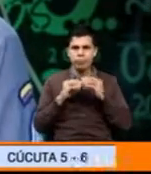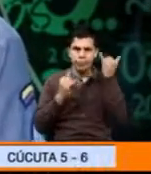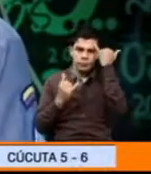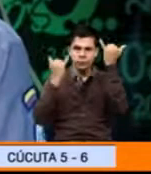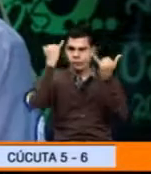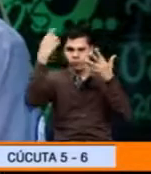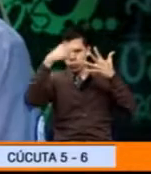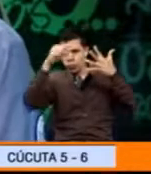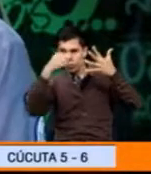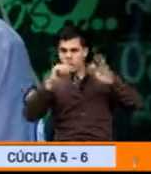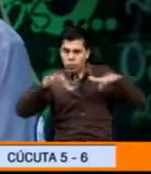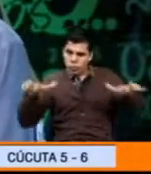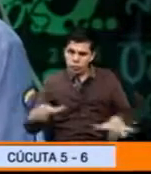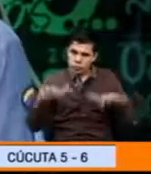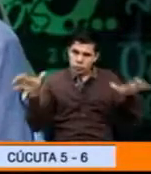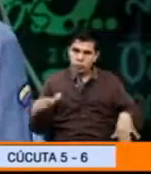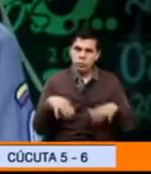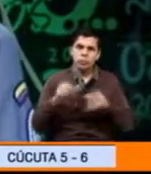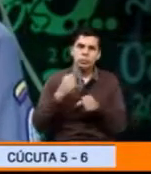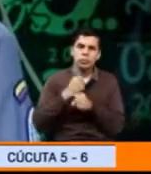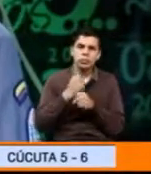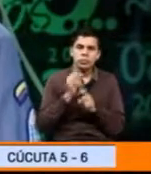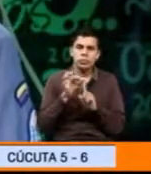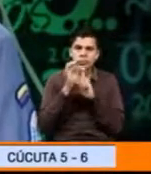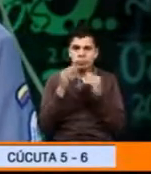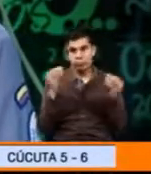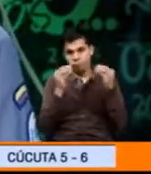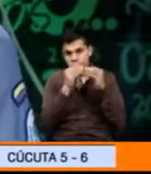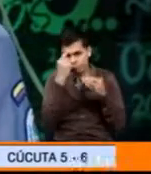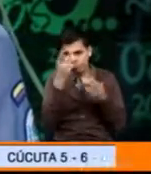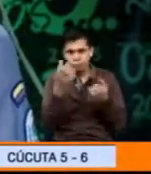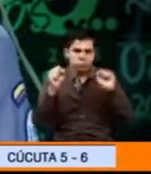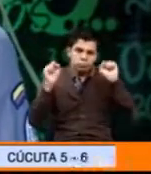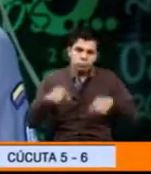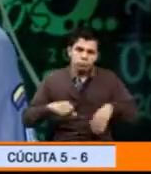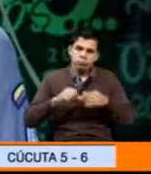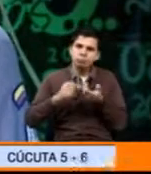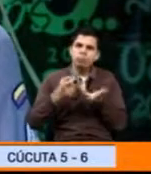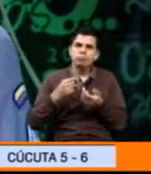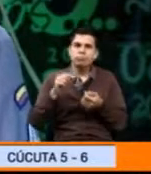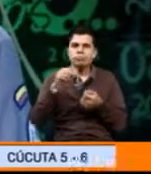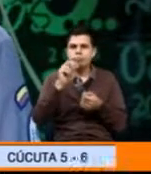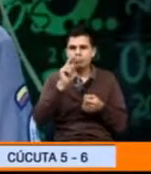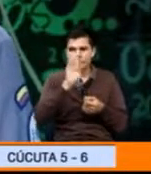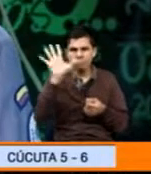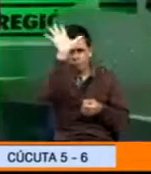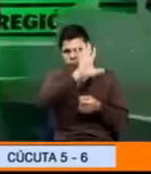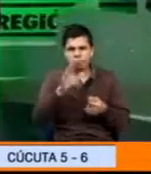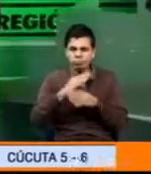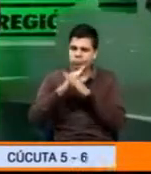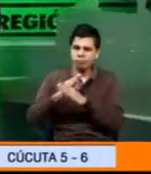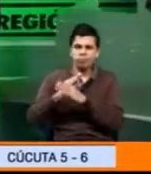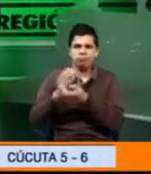alternativas asociadas a esas plantaciones agroforestales y por supuesto estaríamos impidiendo que los parques nacionales se intervengan y se